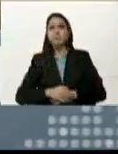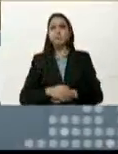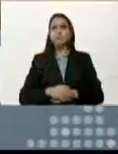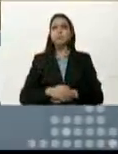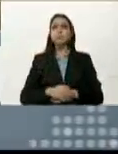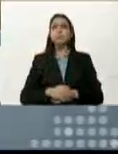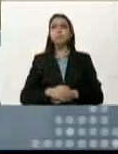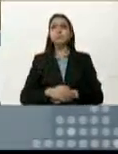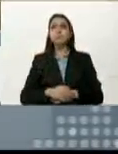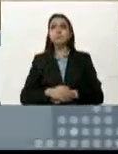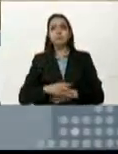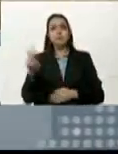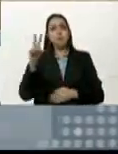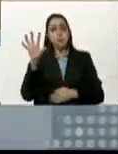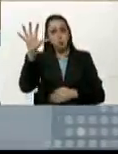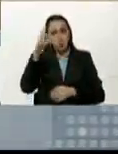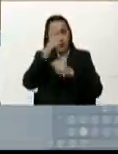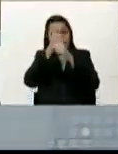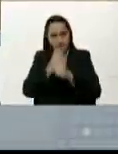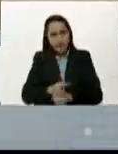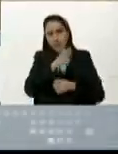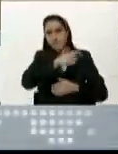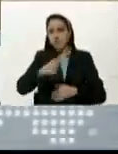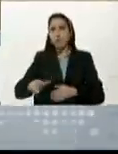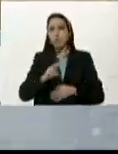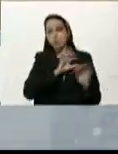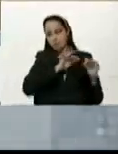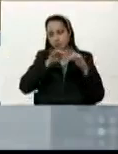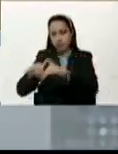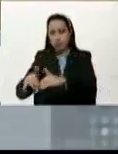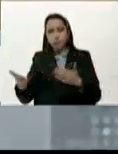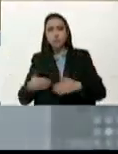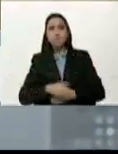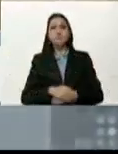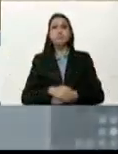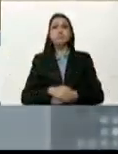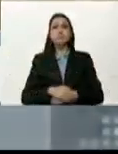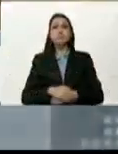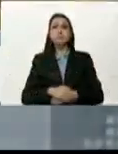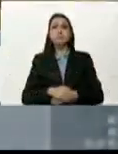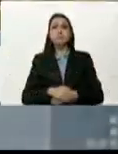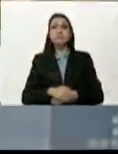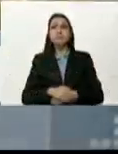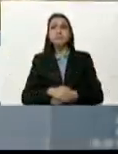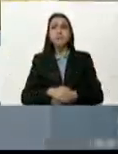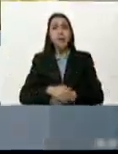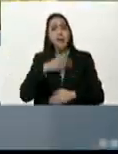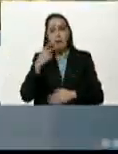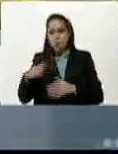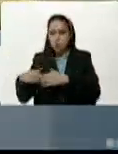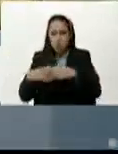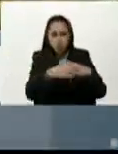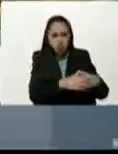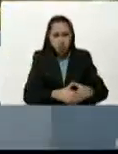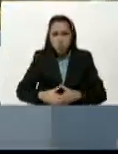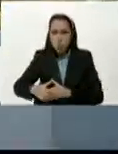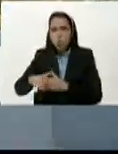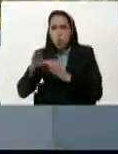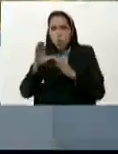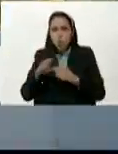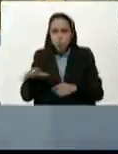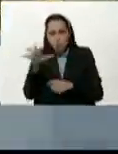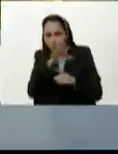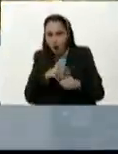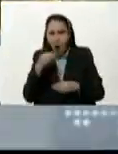venezuela venezuela que espera colombia por encima de torpezas políticas de diferencia entre